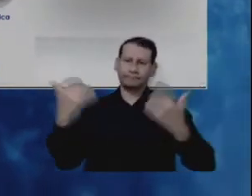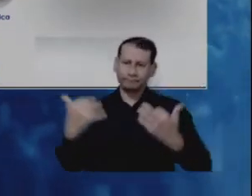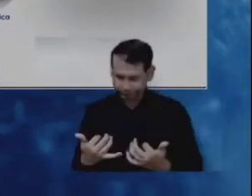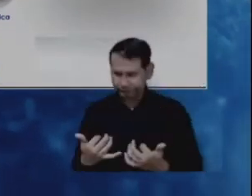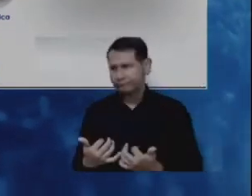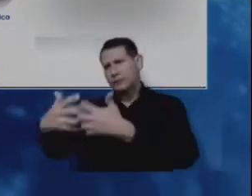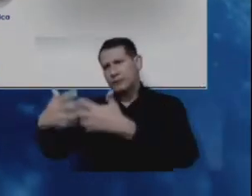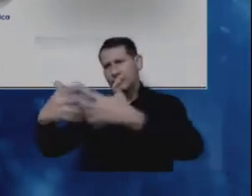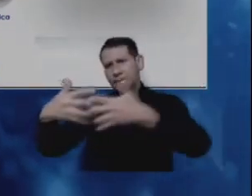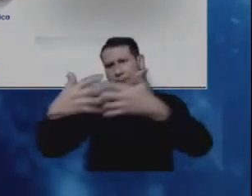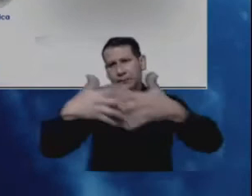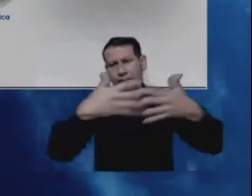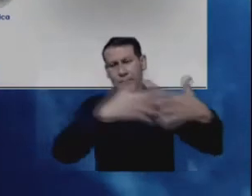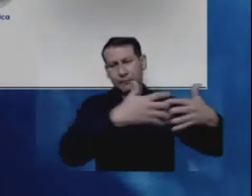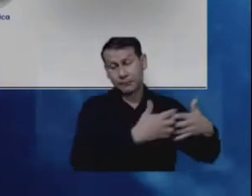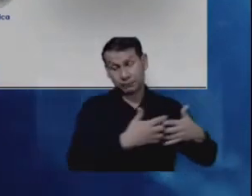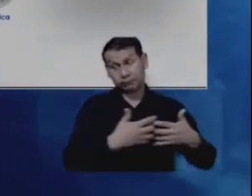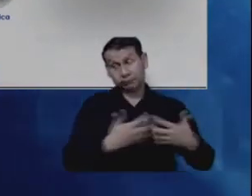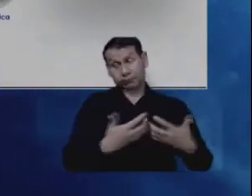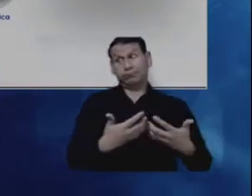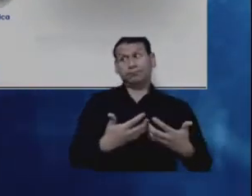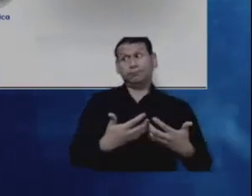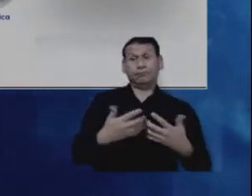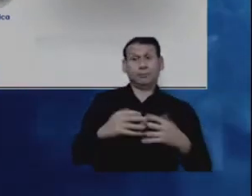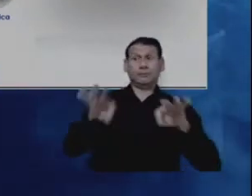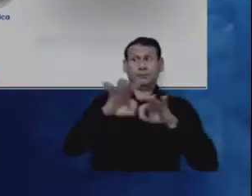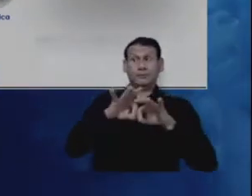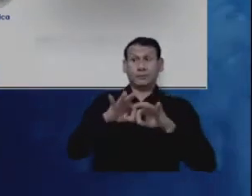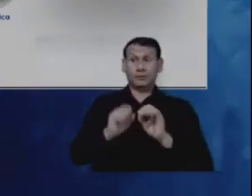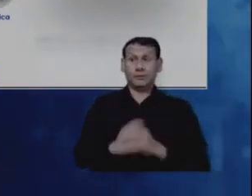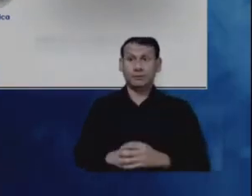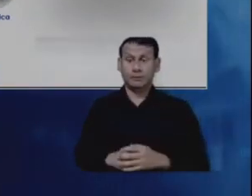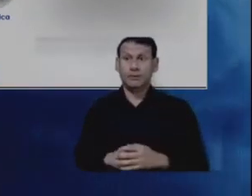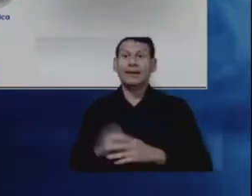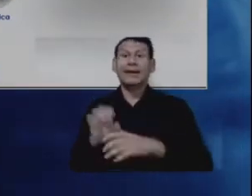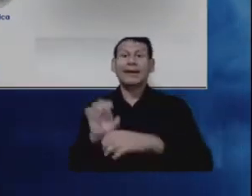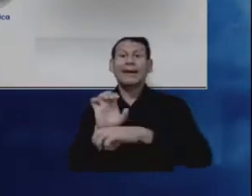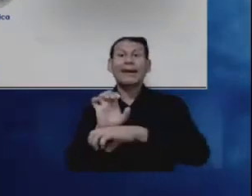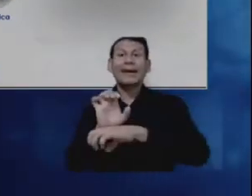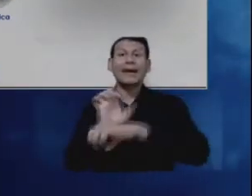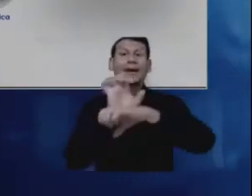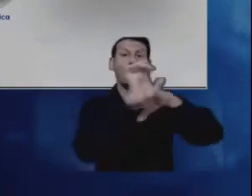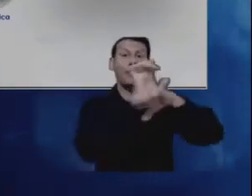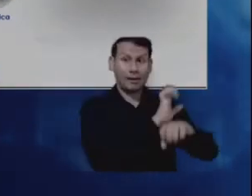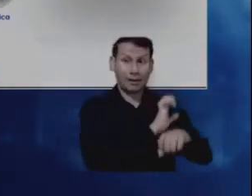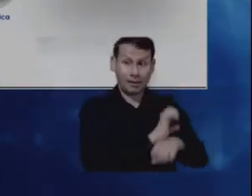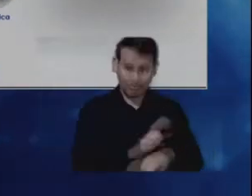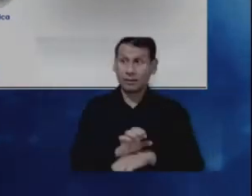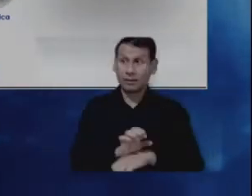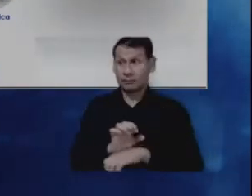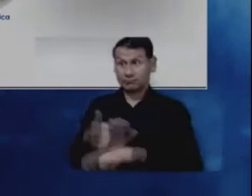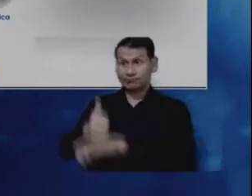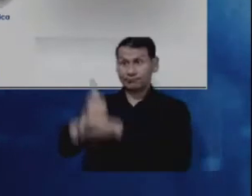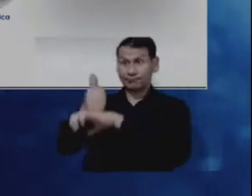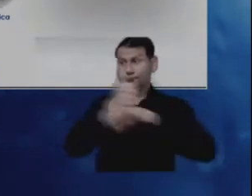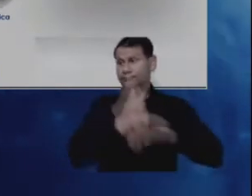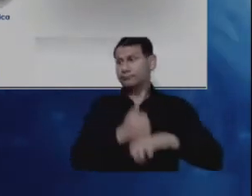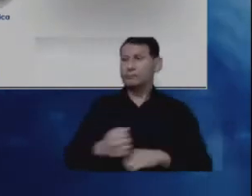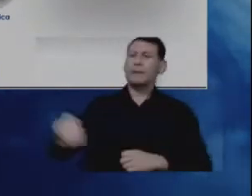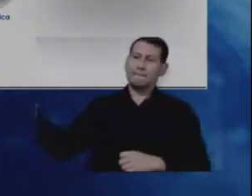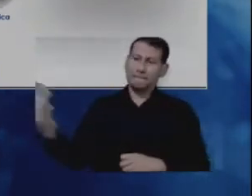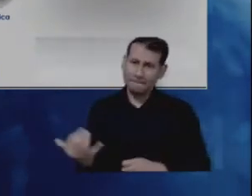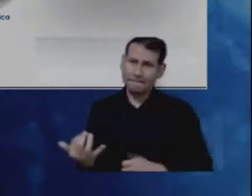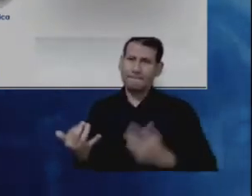más representativas, los entes de rectores de cada sector, valga la pena mencionar, el